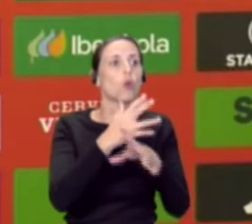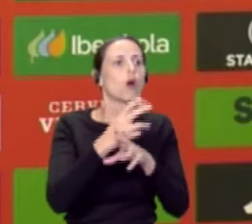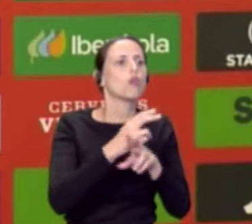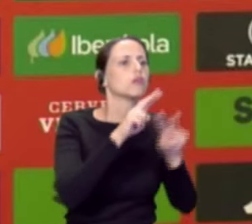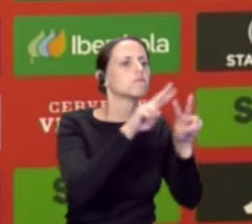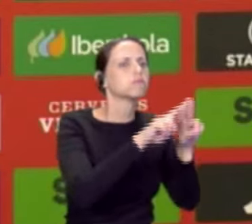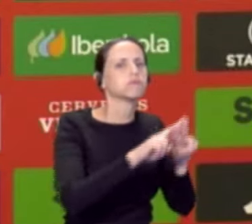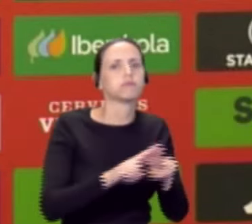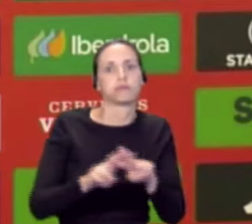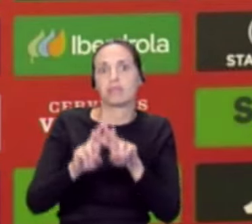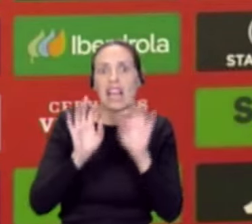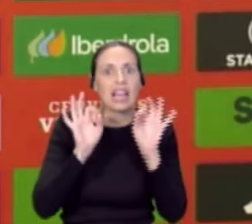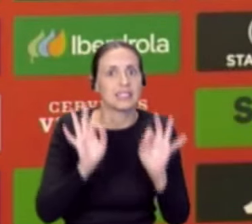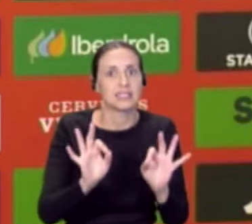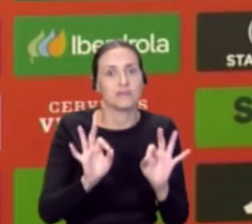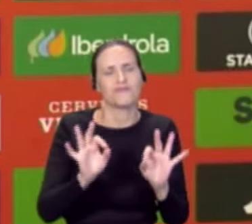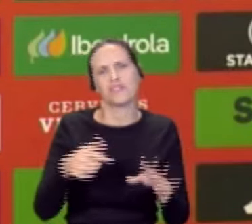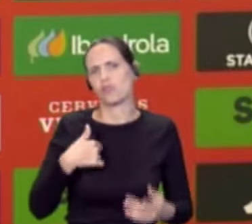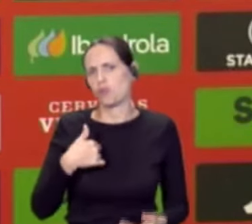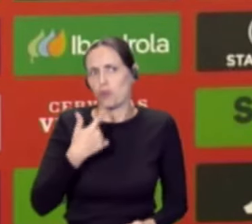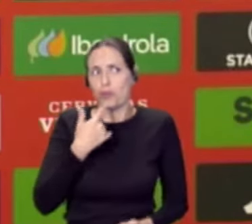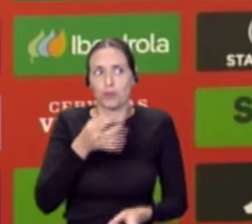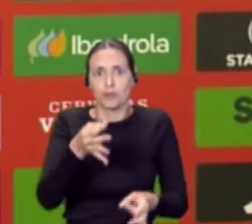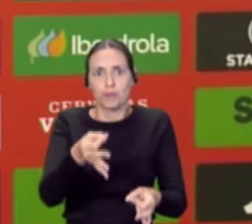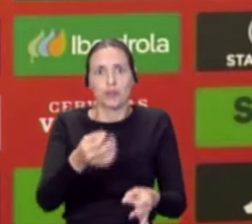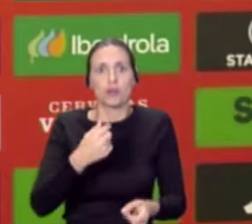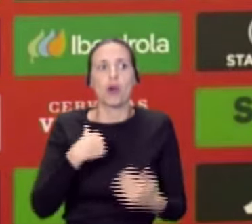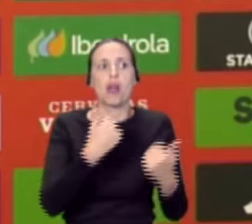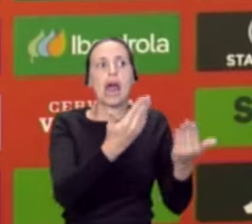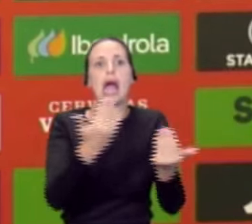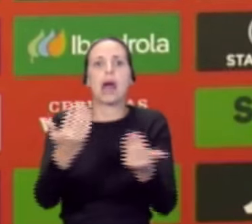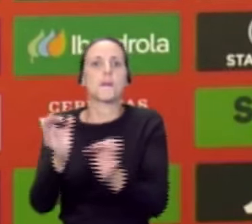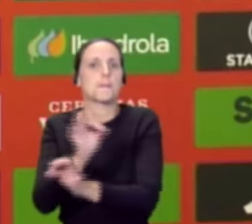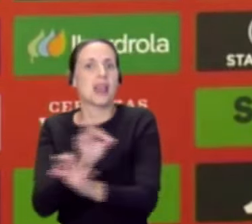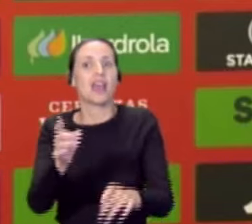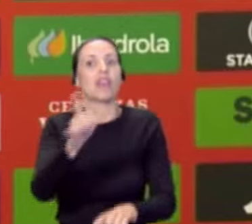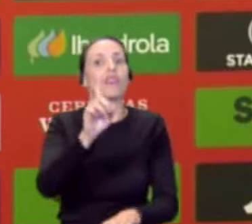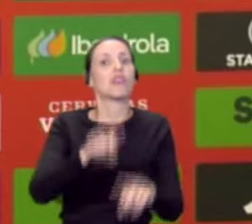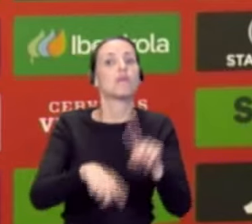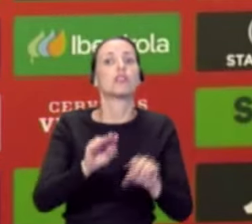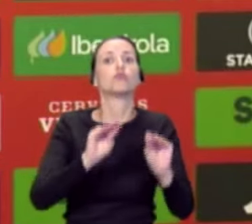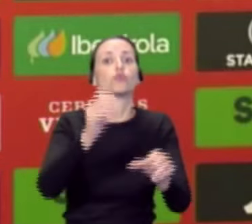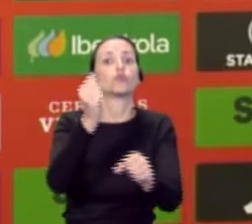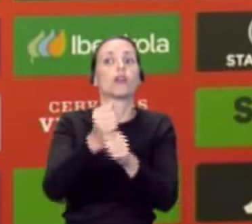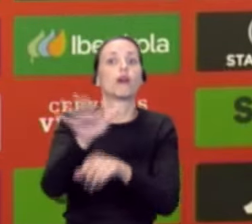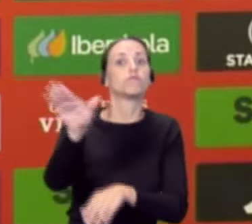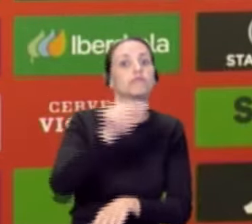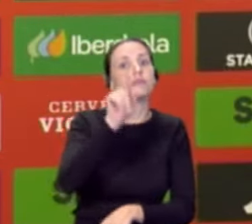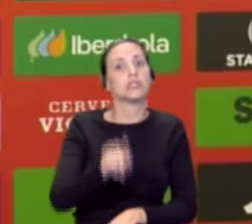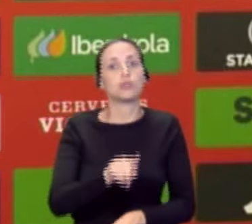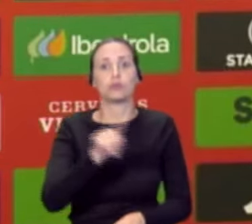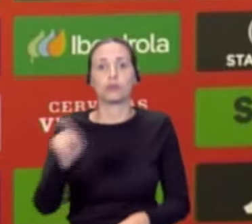Yo siempre les digo, yo no le regalo nada. Al final ellas se ganan con su trabajo el estar aquí.